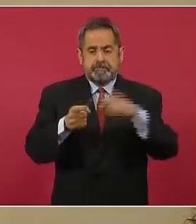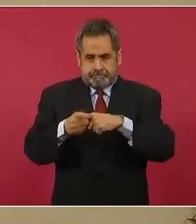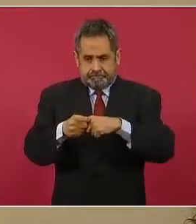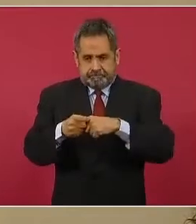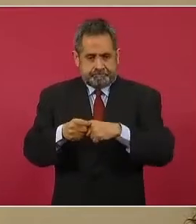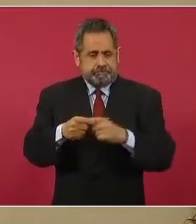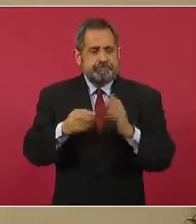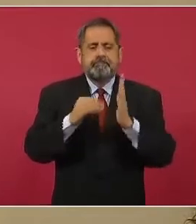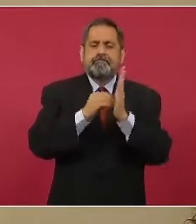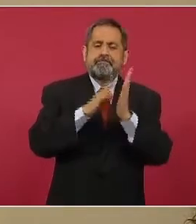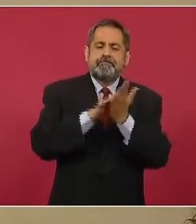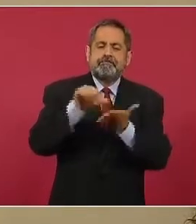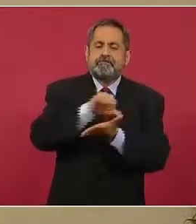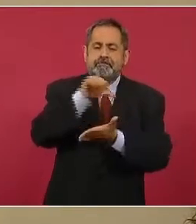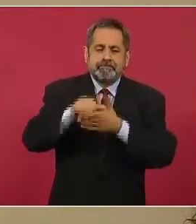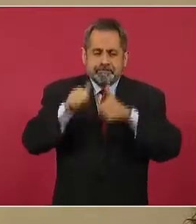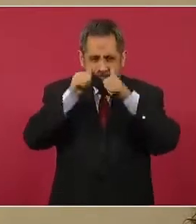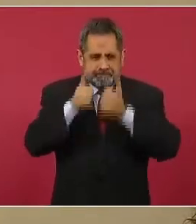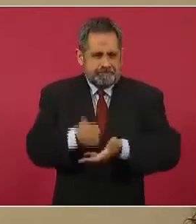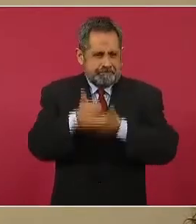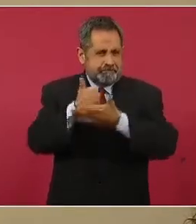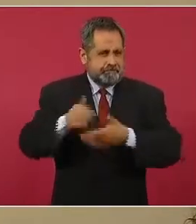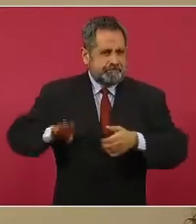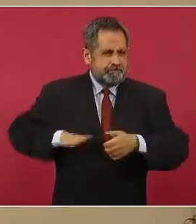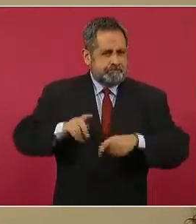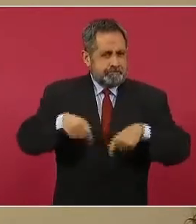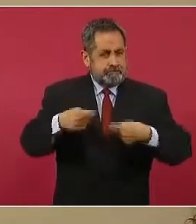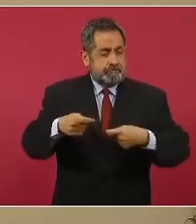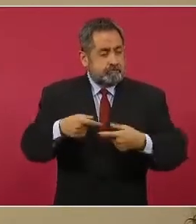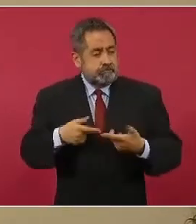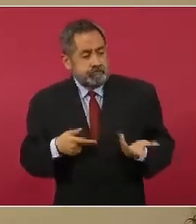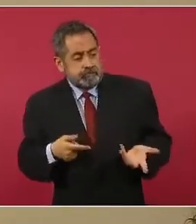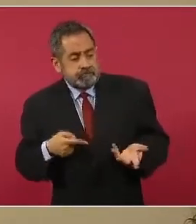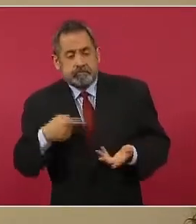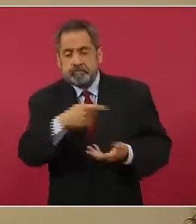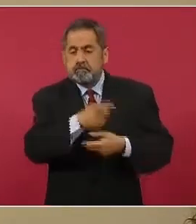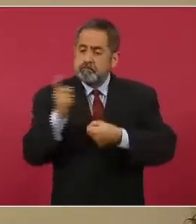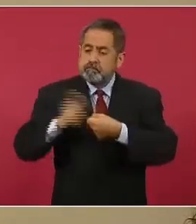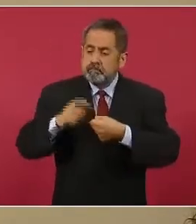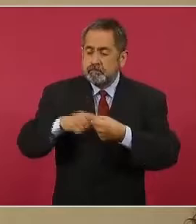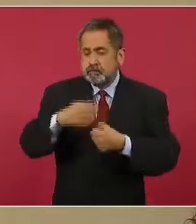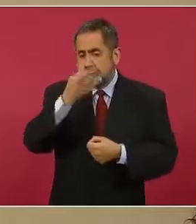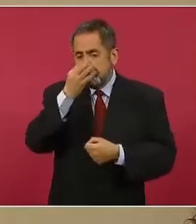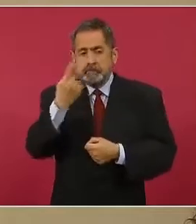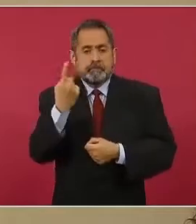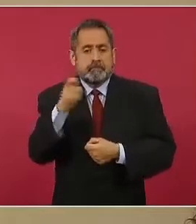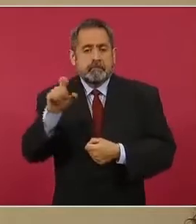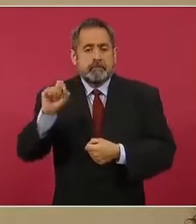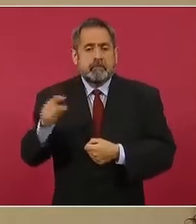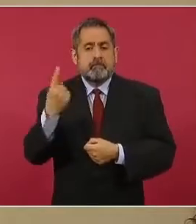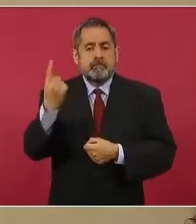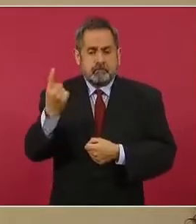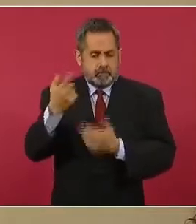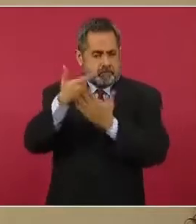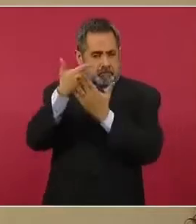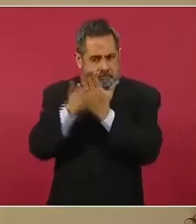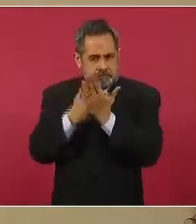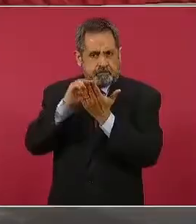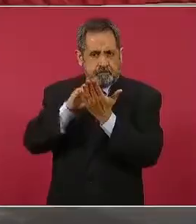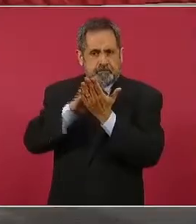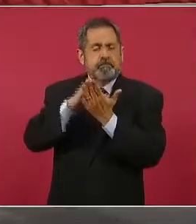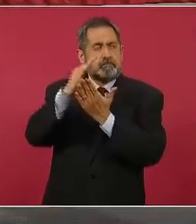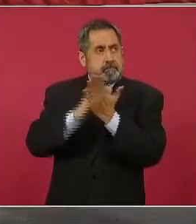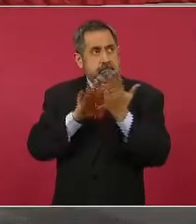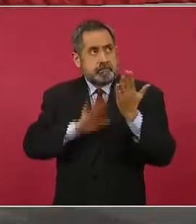ha pasado en Sonora, ha pasado en muchos estados. Y al final del día, esto también habla de dinero. Los DIF estatales le